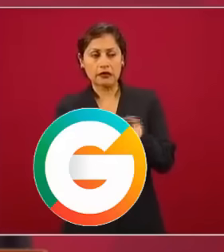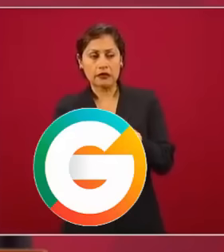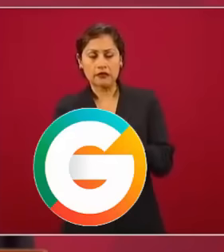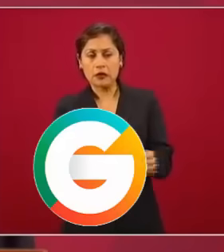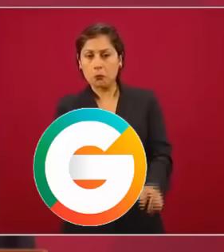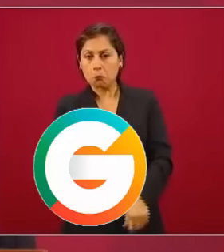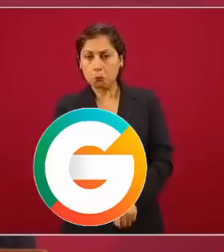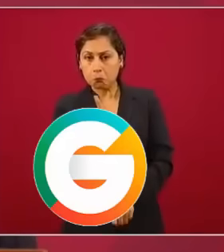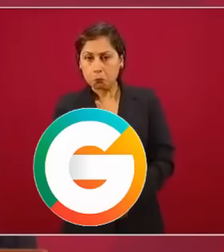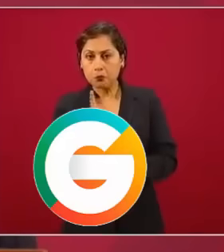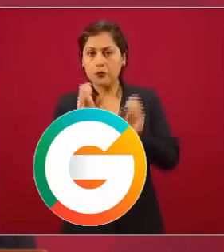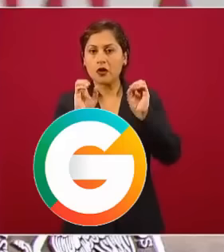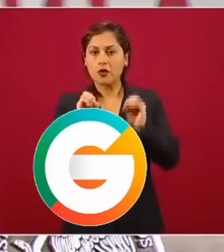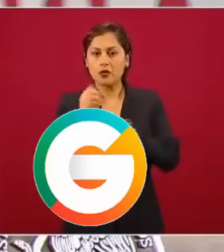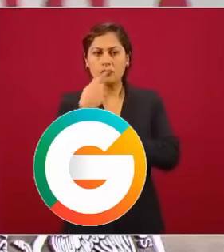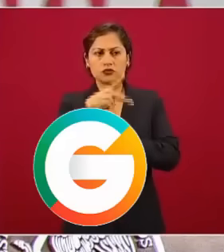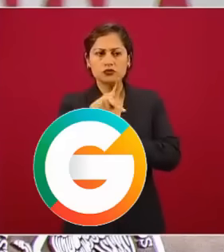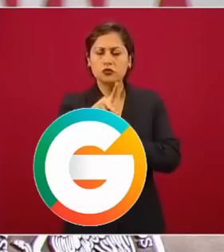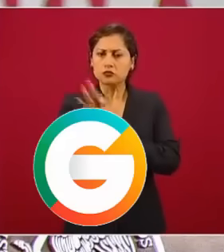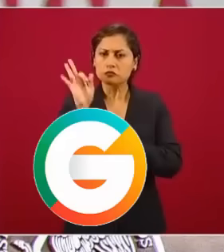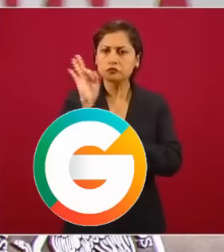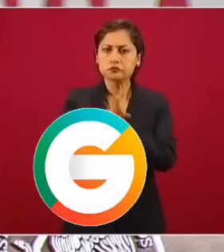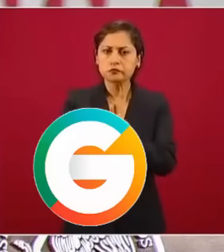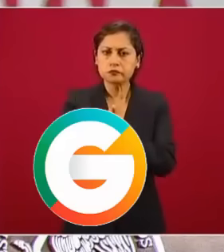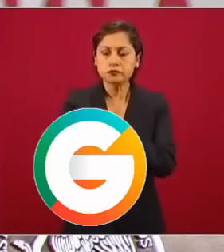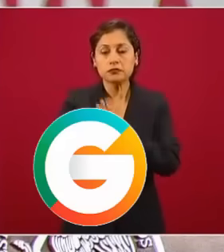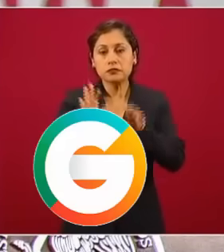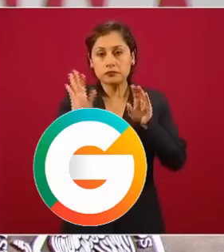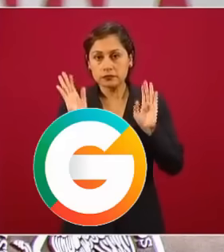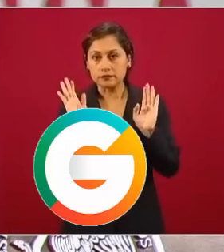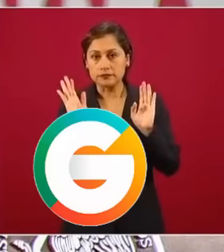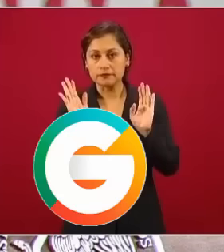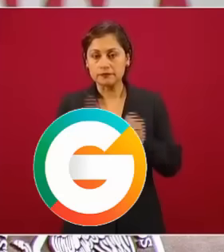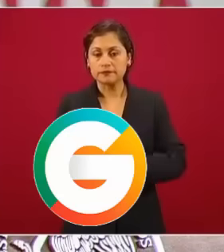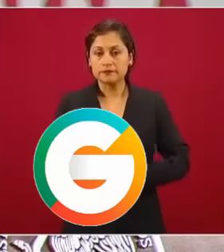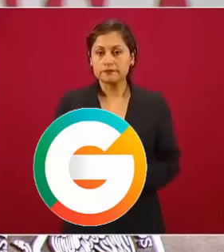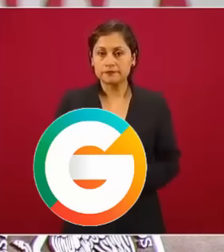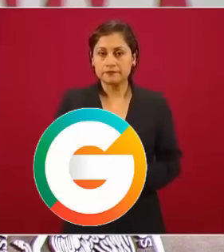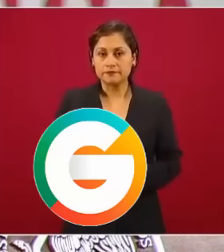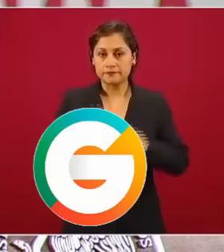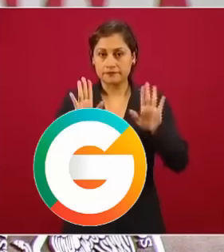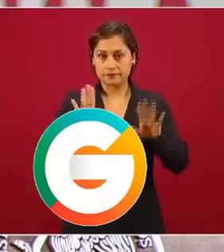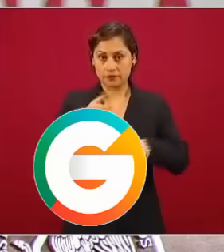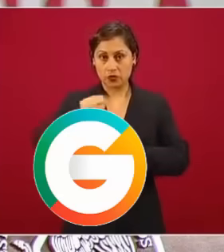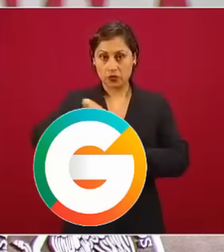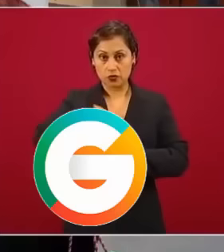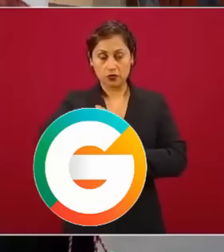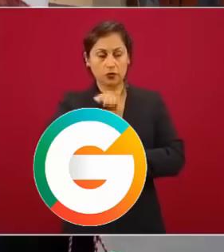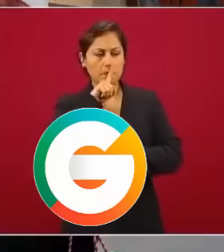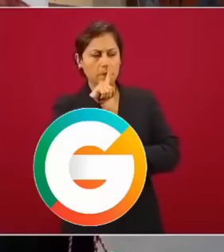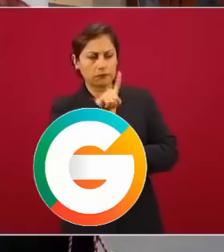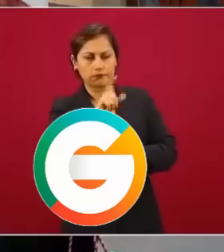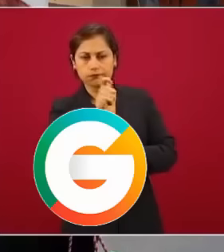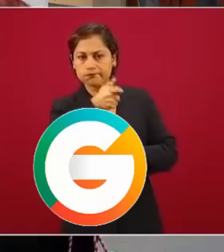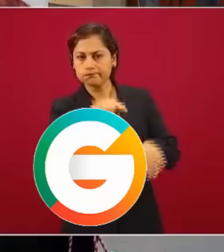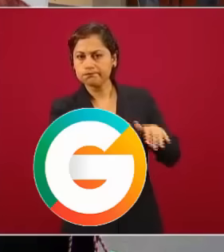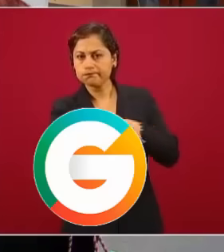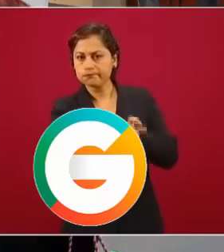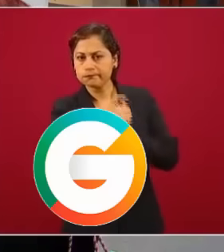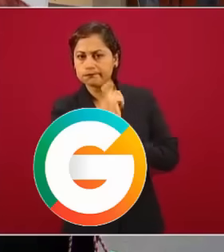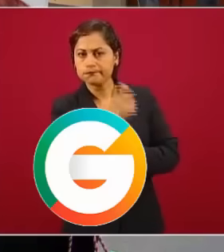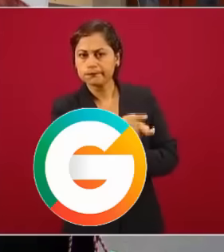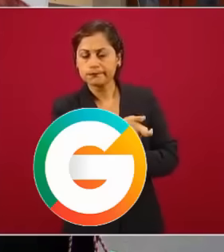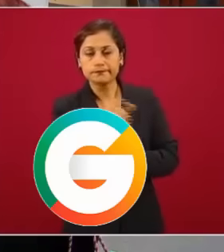supuestos defensores de causas. Ya eso no. No es como